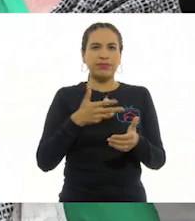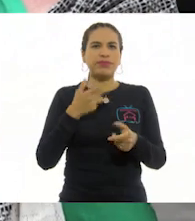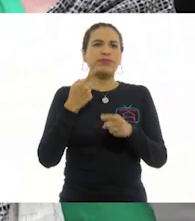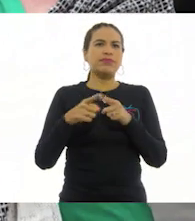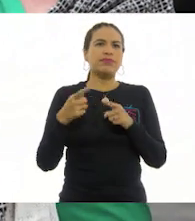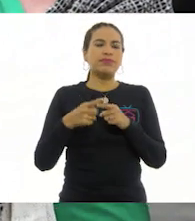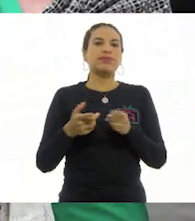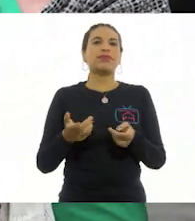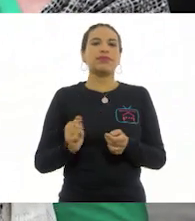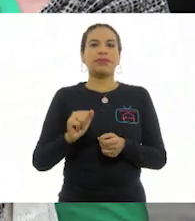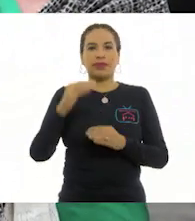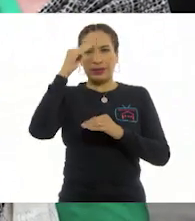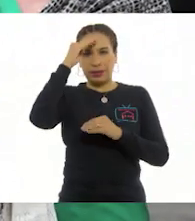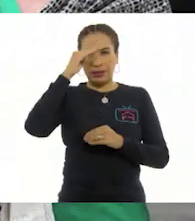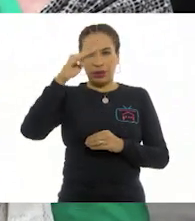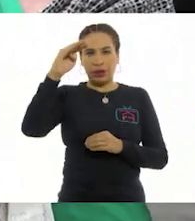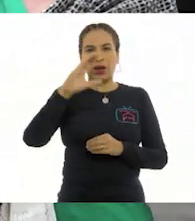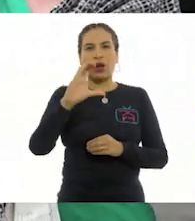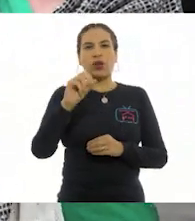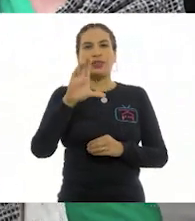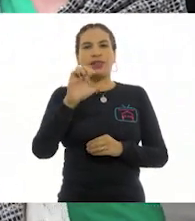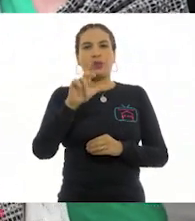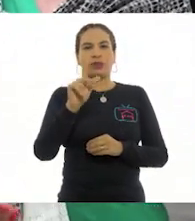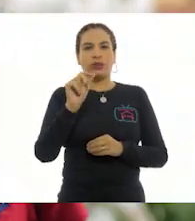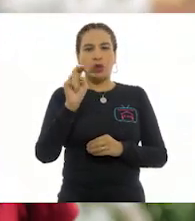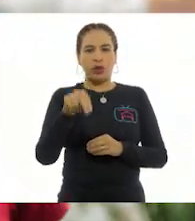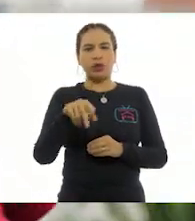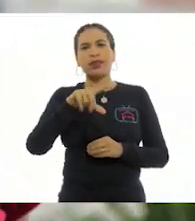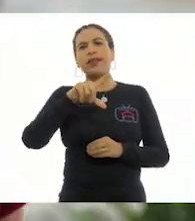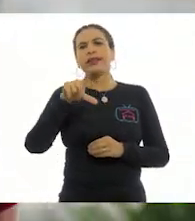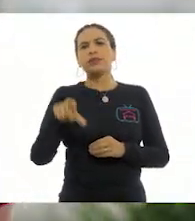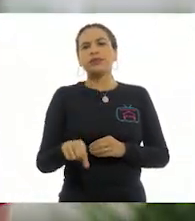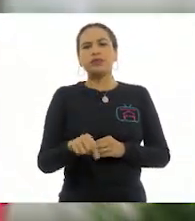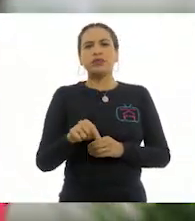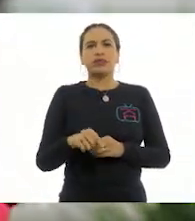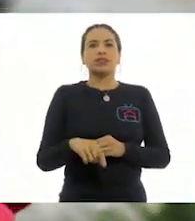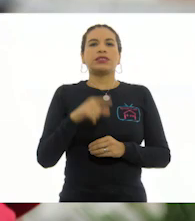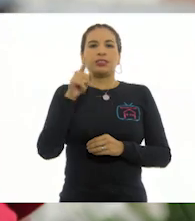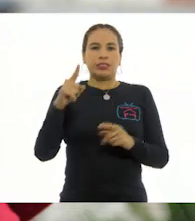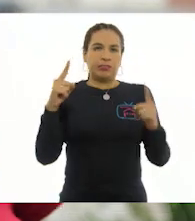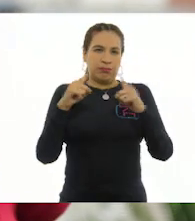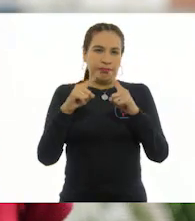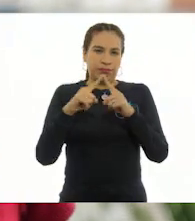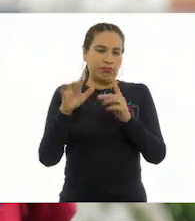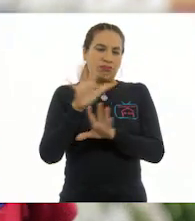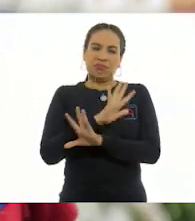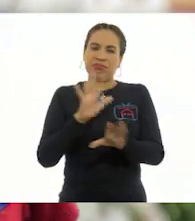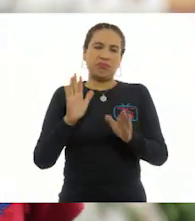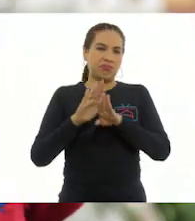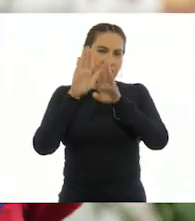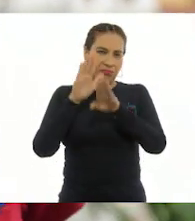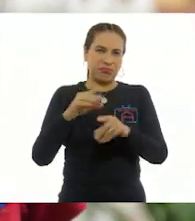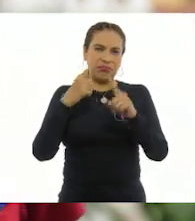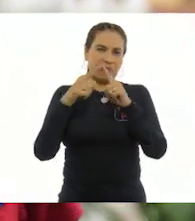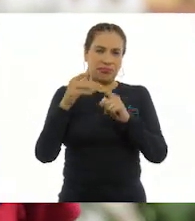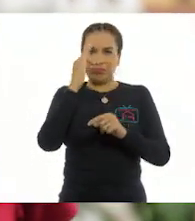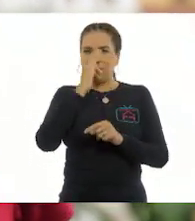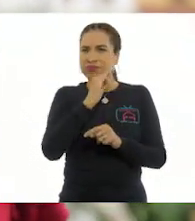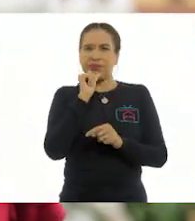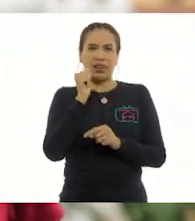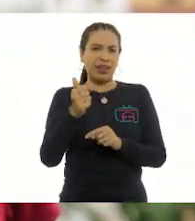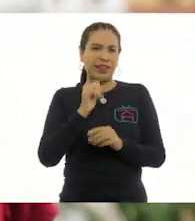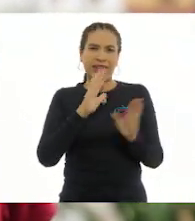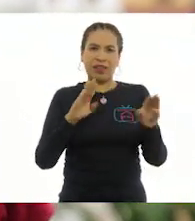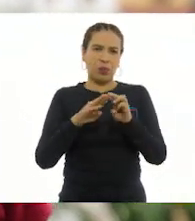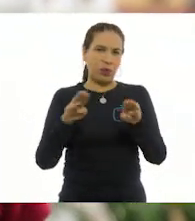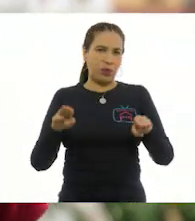dedicada a Nuestra Señora de la Concepción. Posteriormente, deja de ser capilla, ya no se da culto, ya no hay muebles, ya no hay